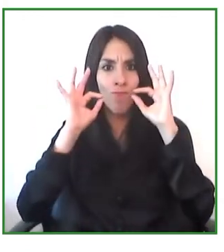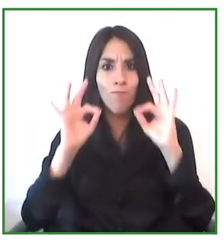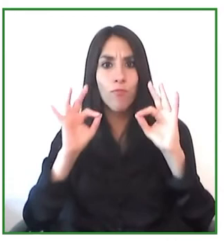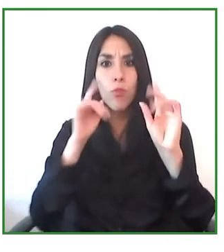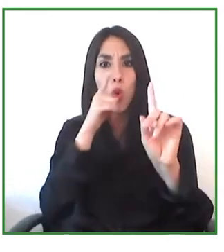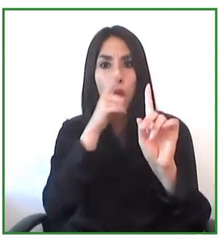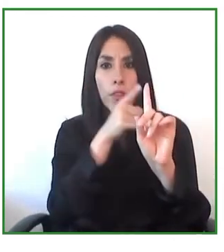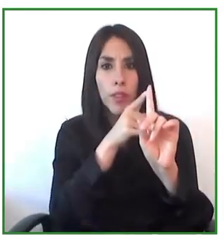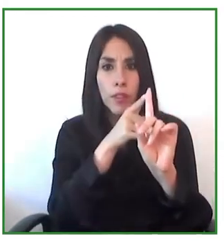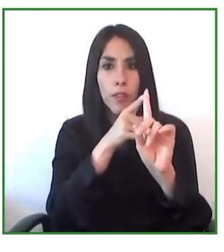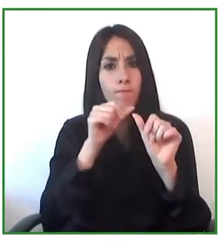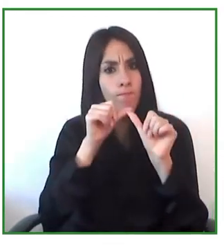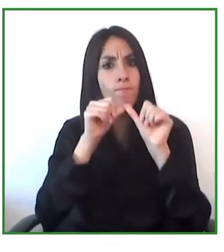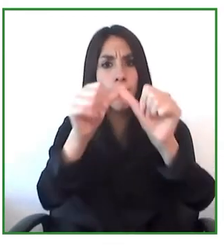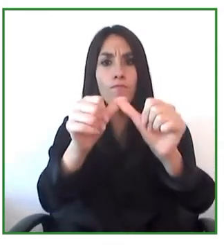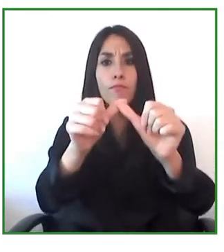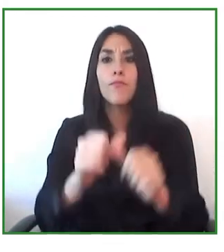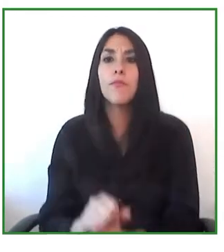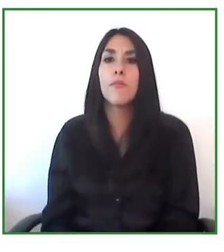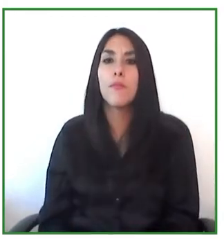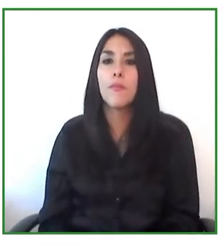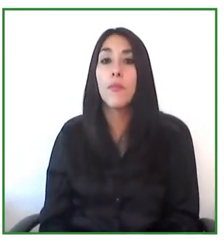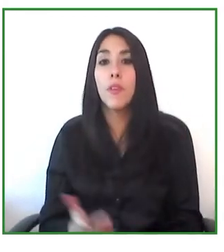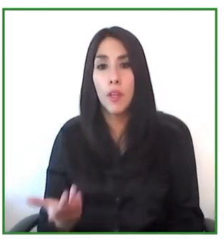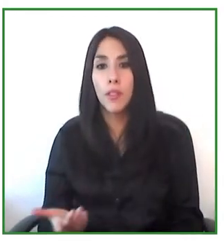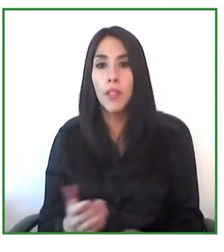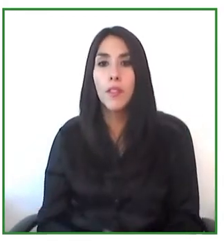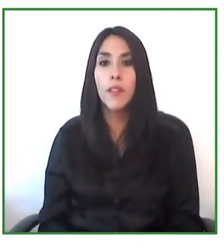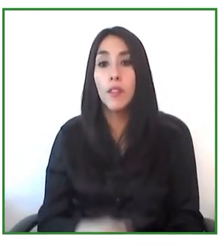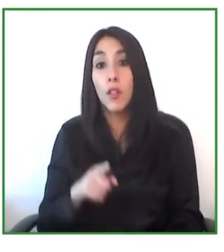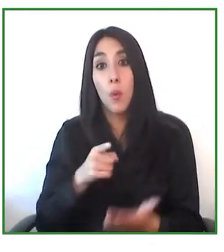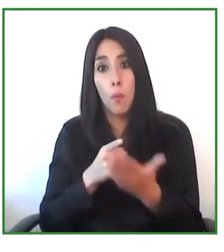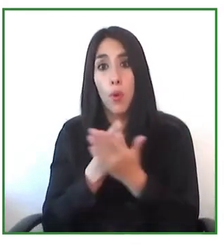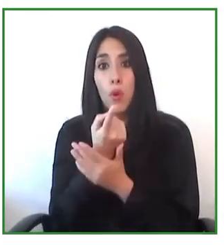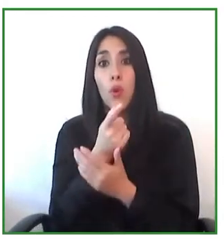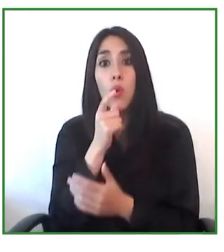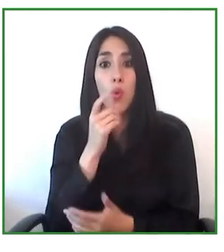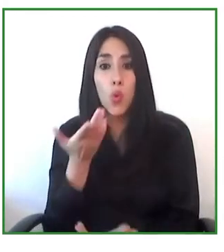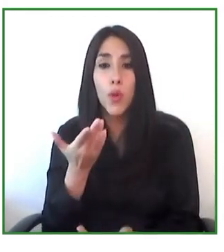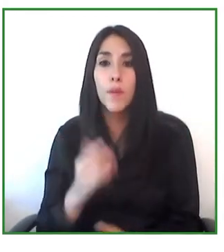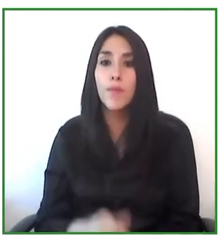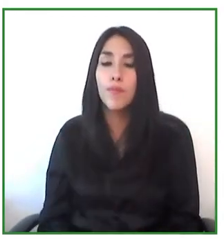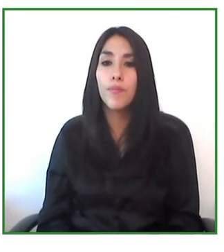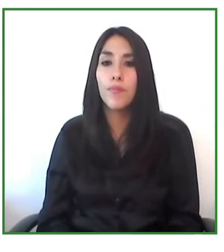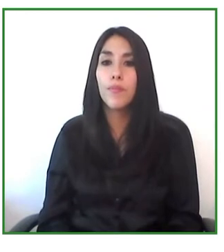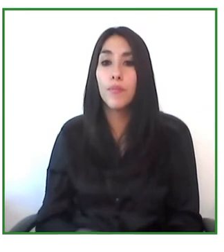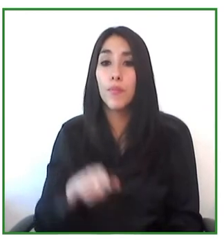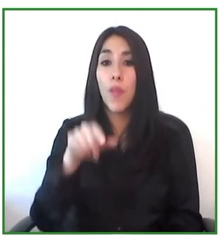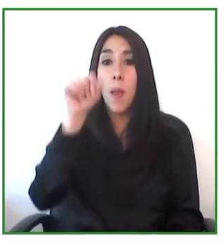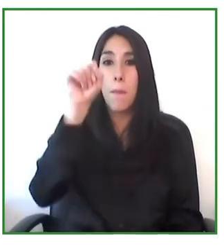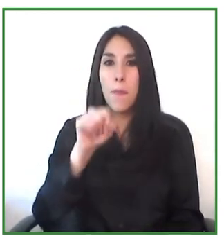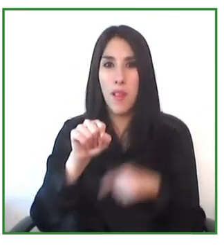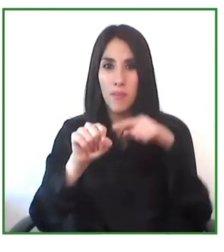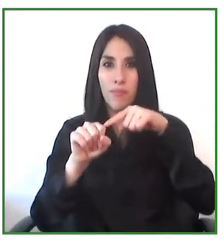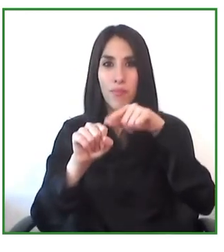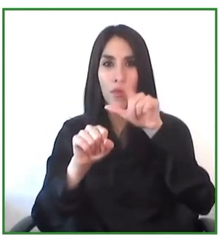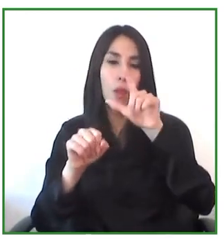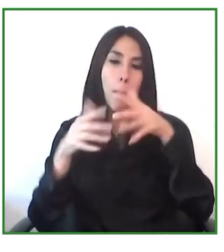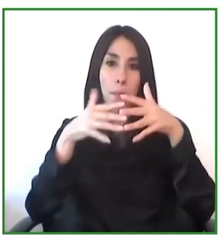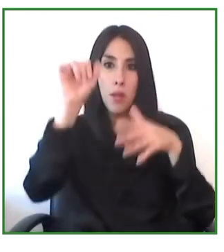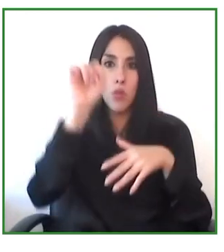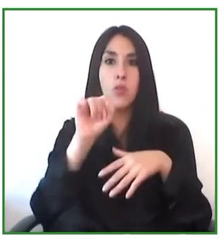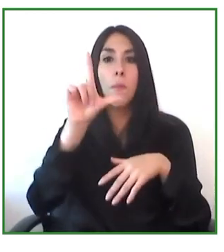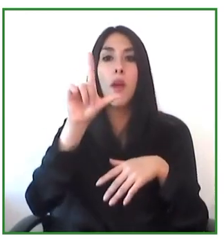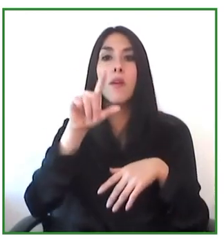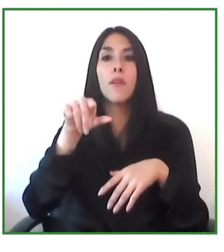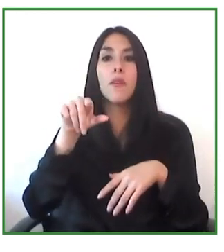para que se tenga un case en Latinoamérica, para que se pueda pensar en la replicación también